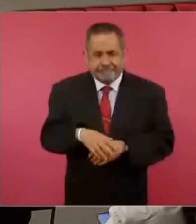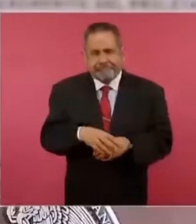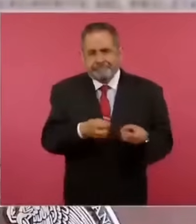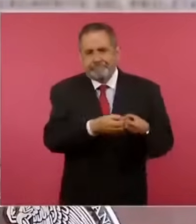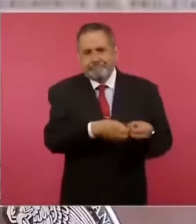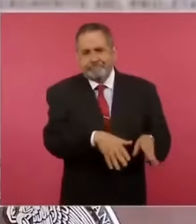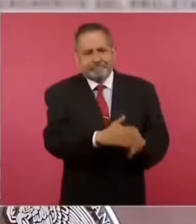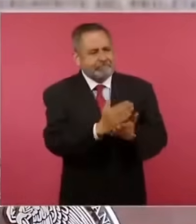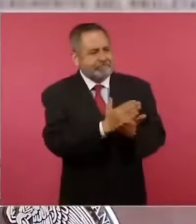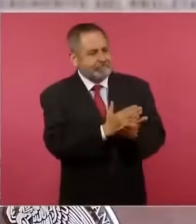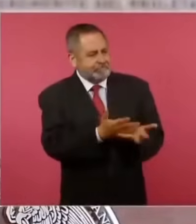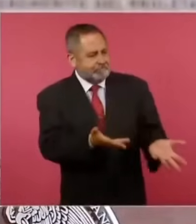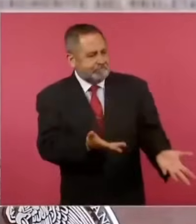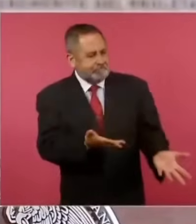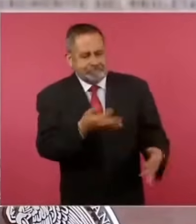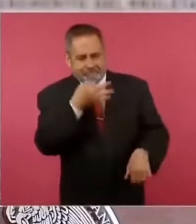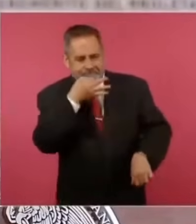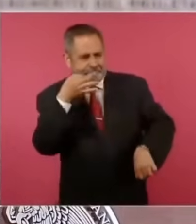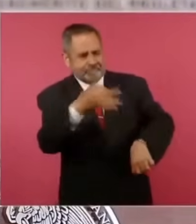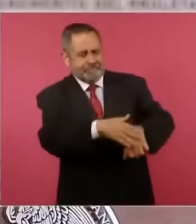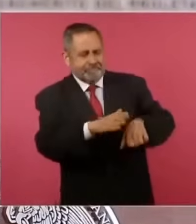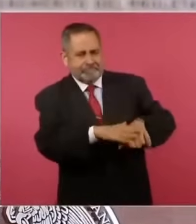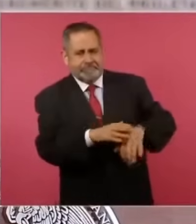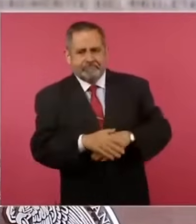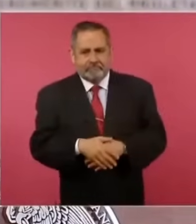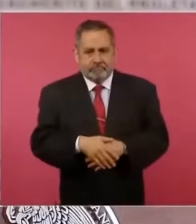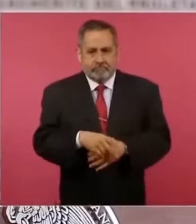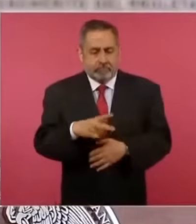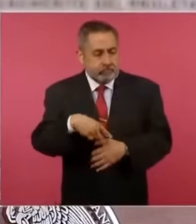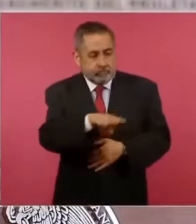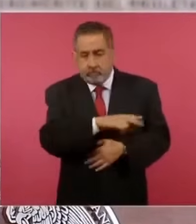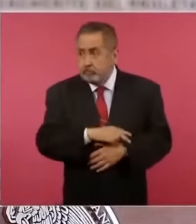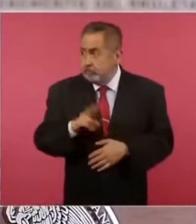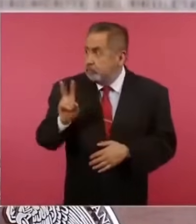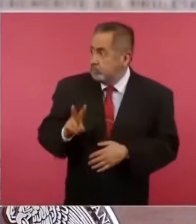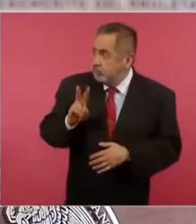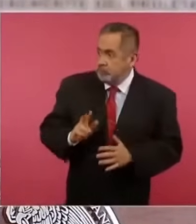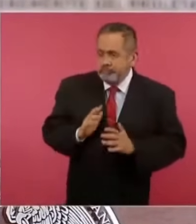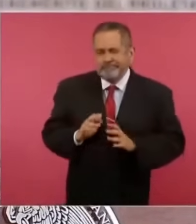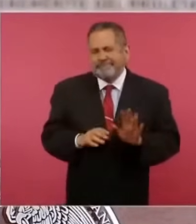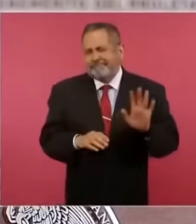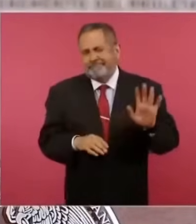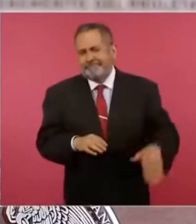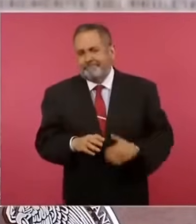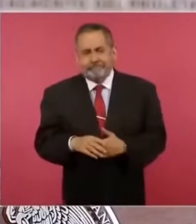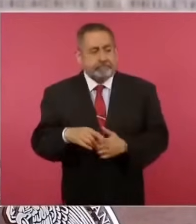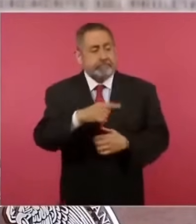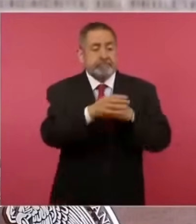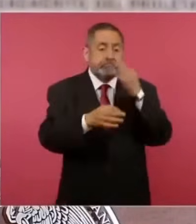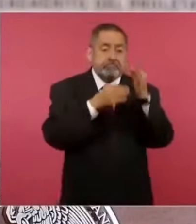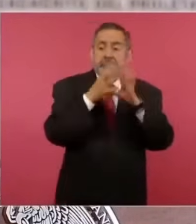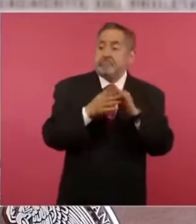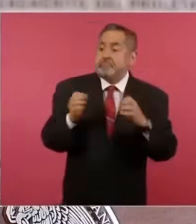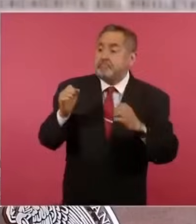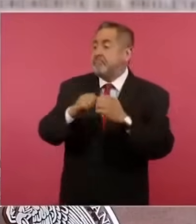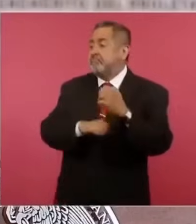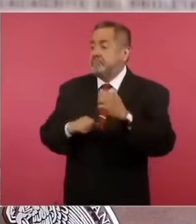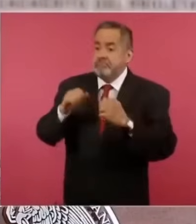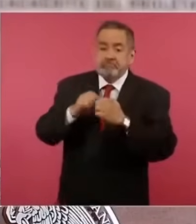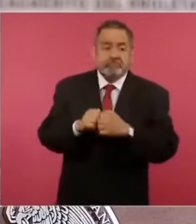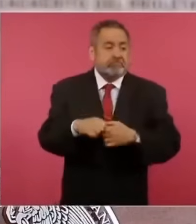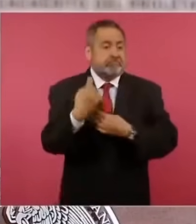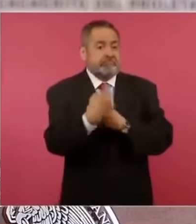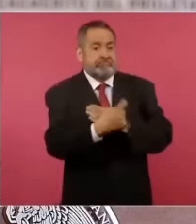con información. Ya no pegan las mentiras, los ataques digitales, las campañas de desinformación, sus granjas